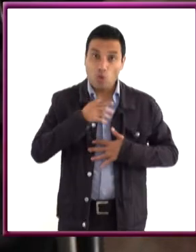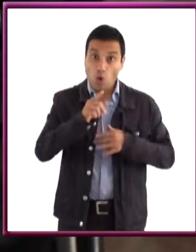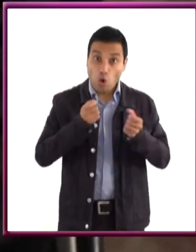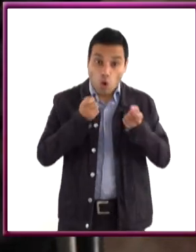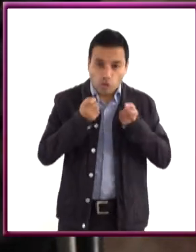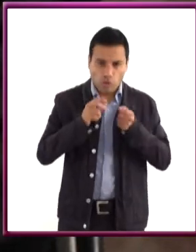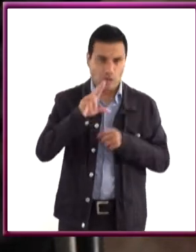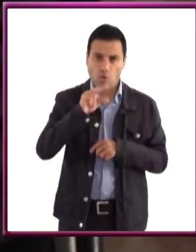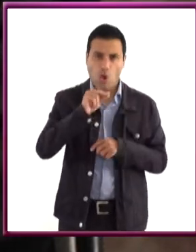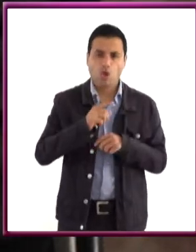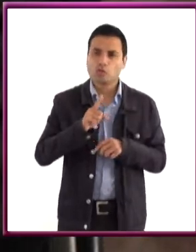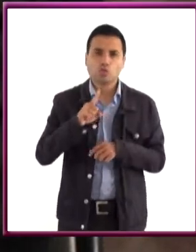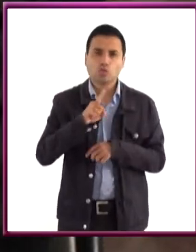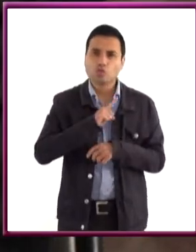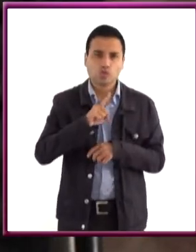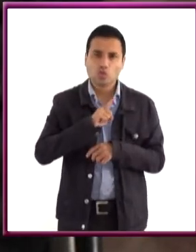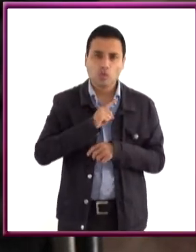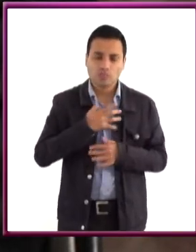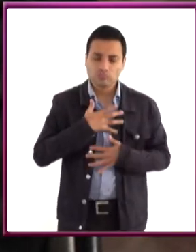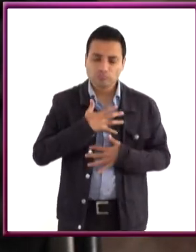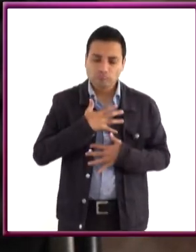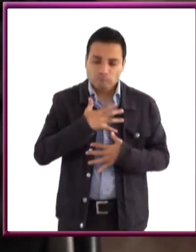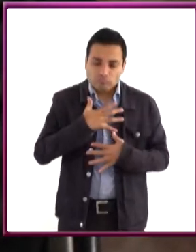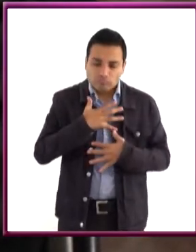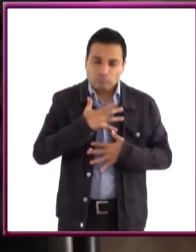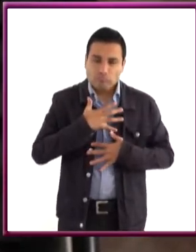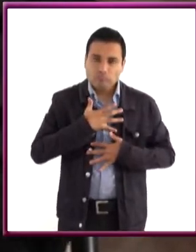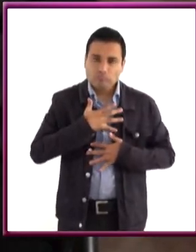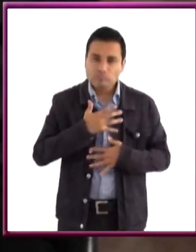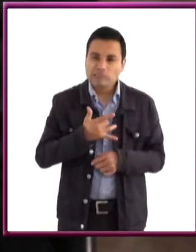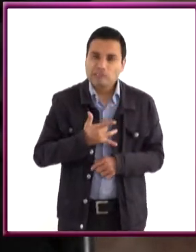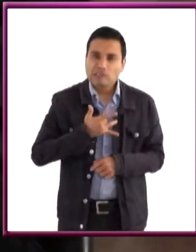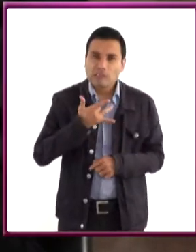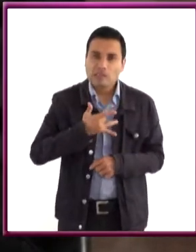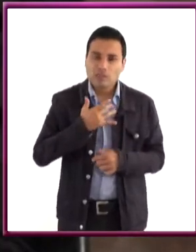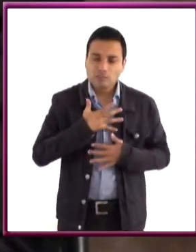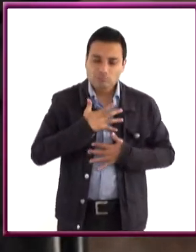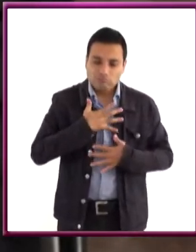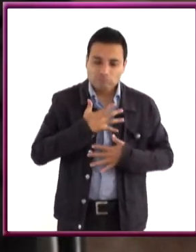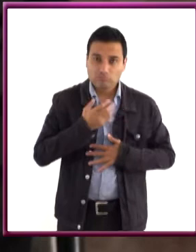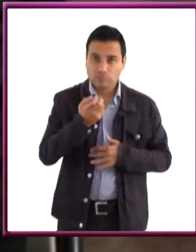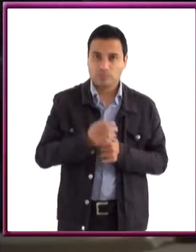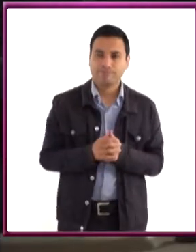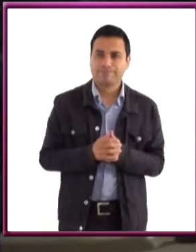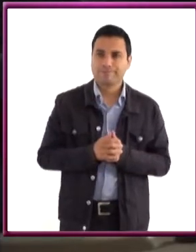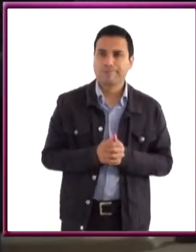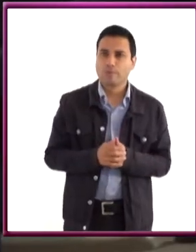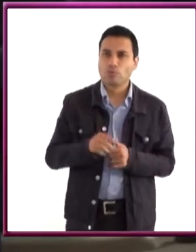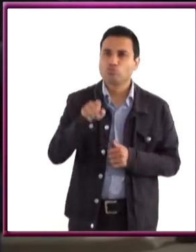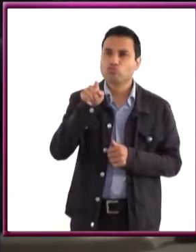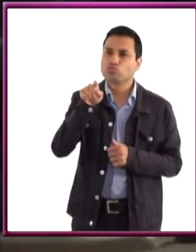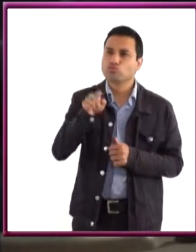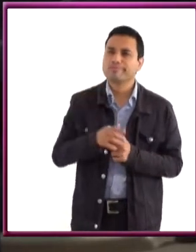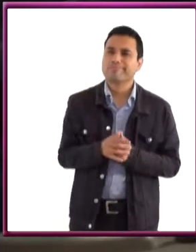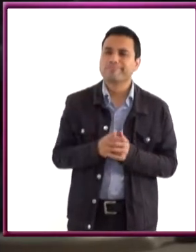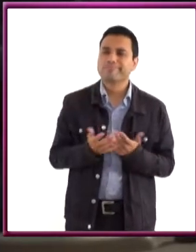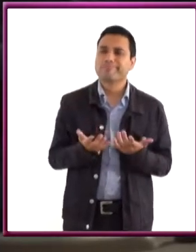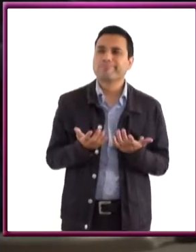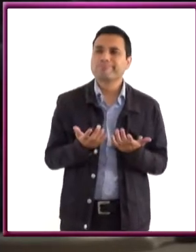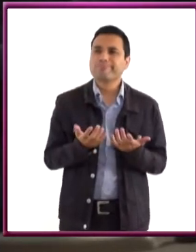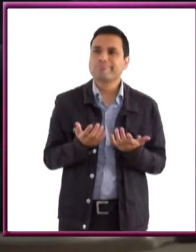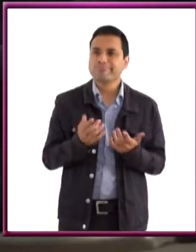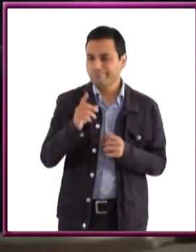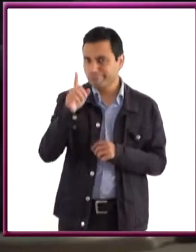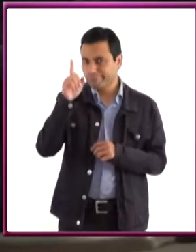de controlarla, sin tratar de hacerla más rápida o más lenta, simplemente observándola, ¿no? ¿Y tú en qué momento del día